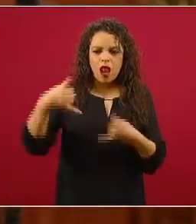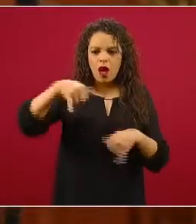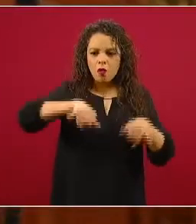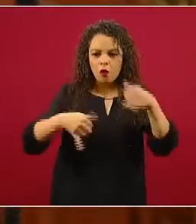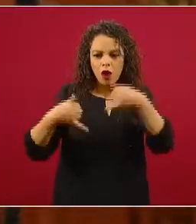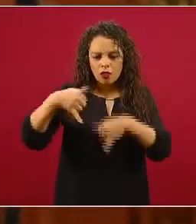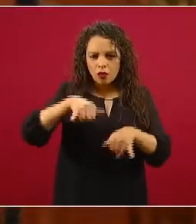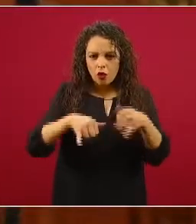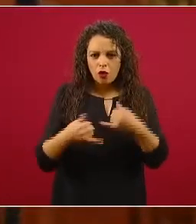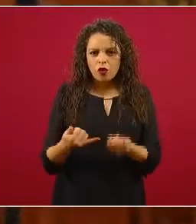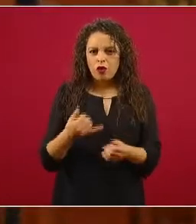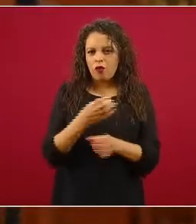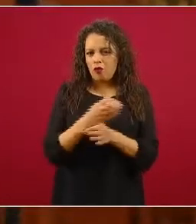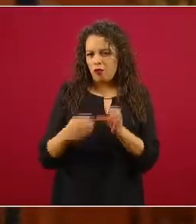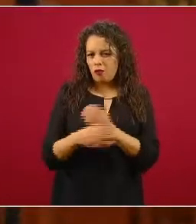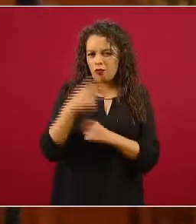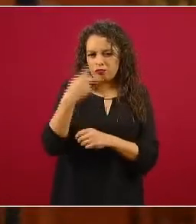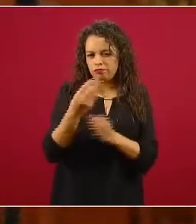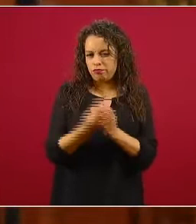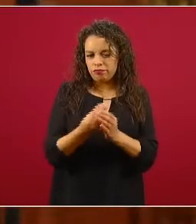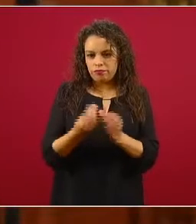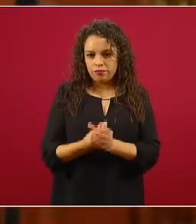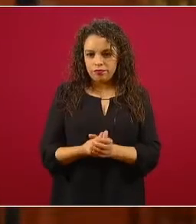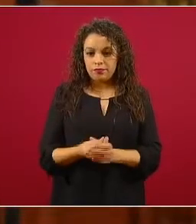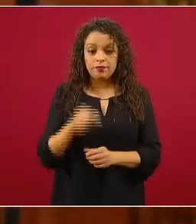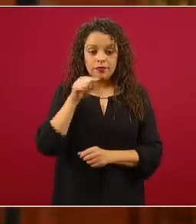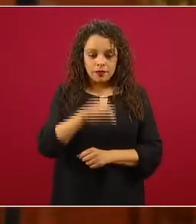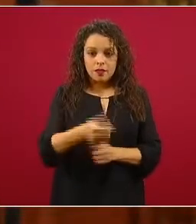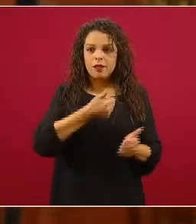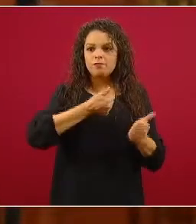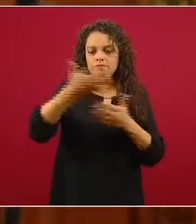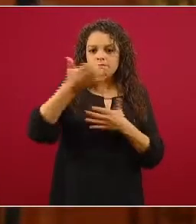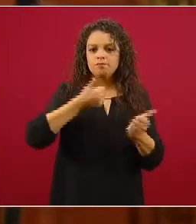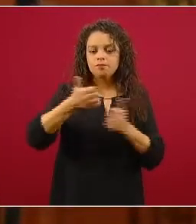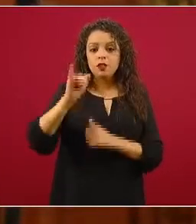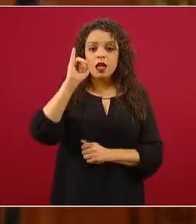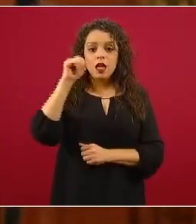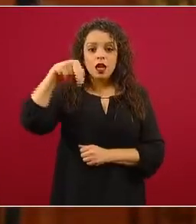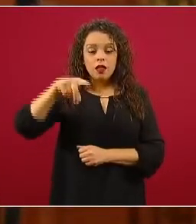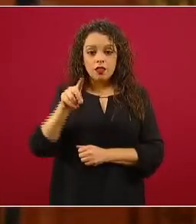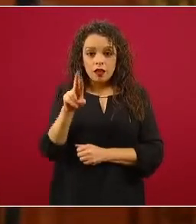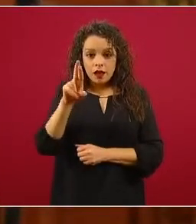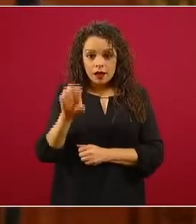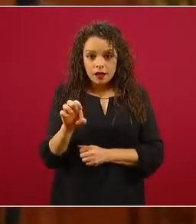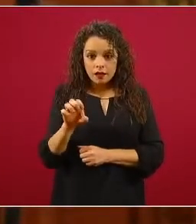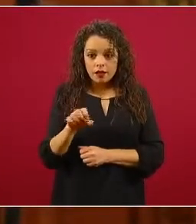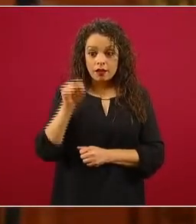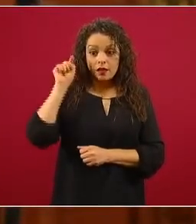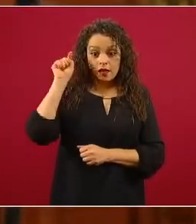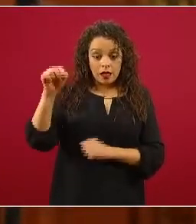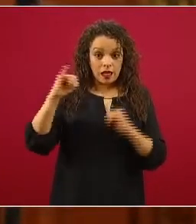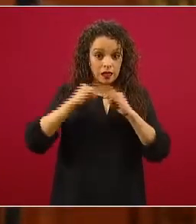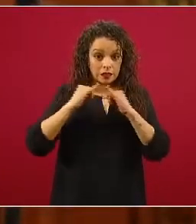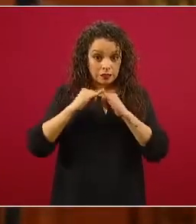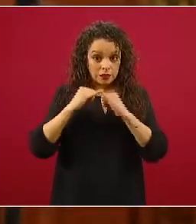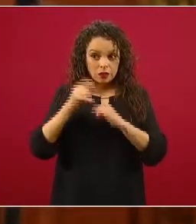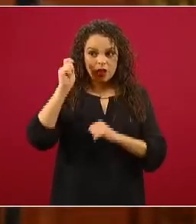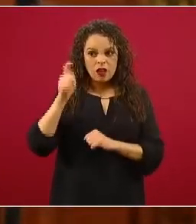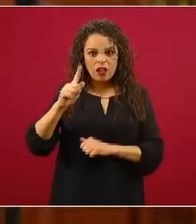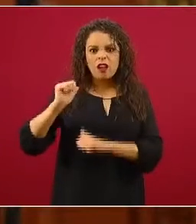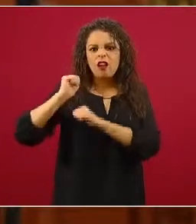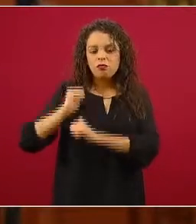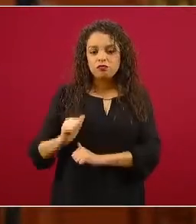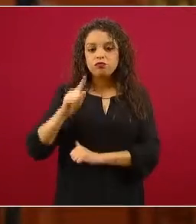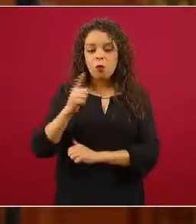se adquieren, se envían directamente al INDRE, que es la institución que organiza todas las pruebas diagnósticas en el